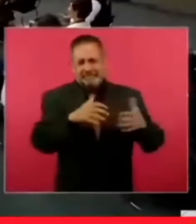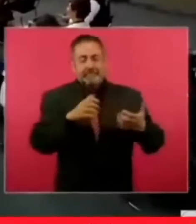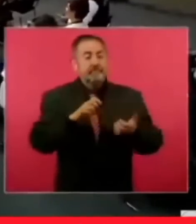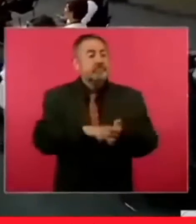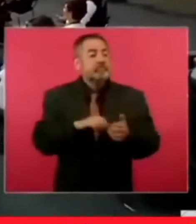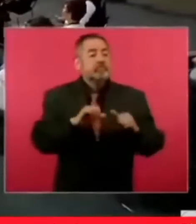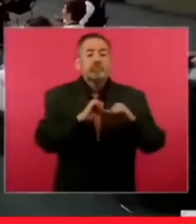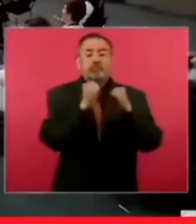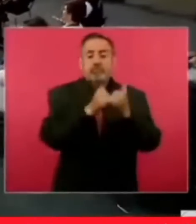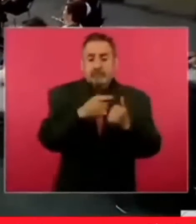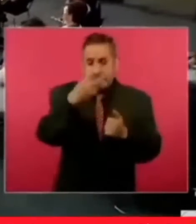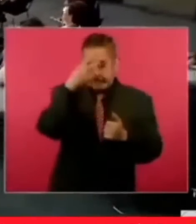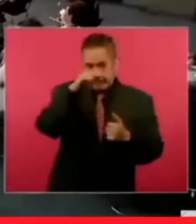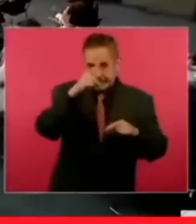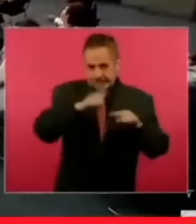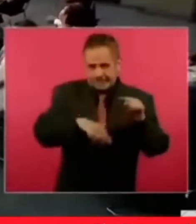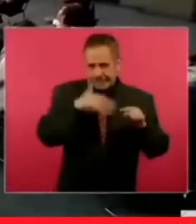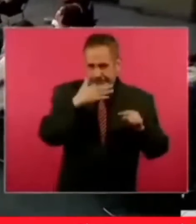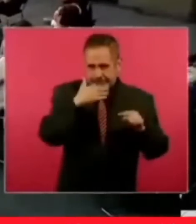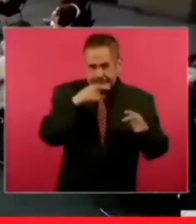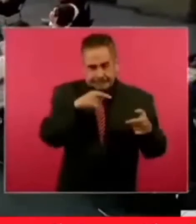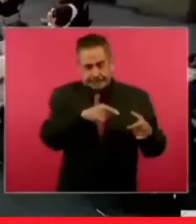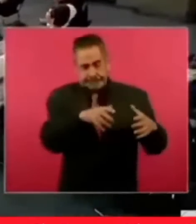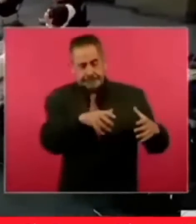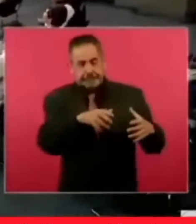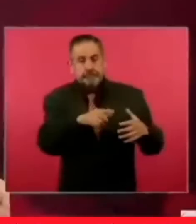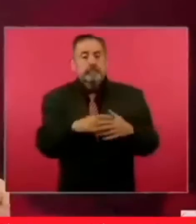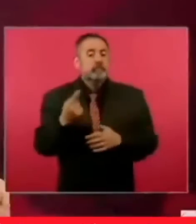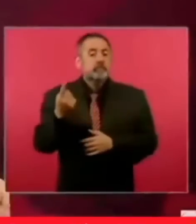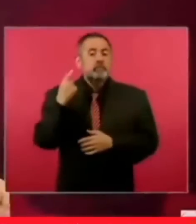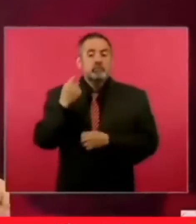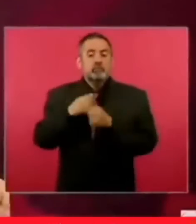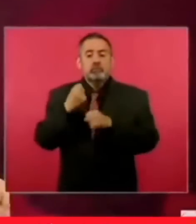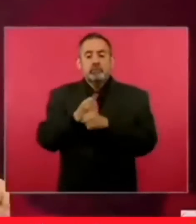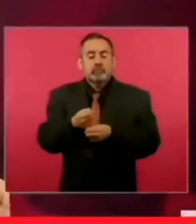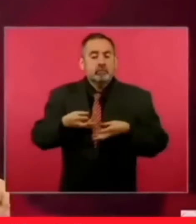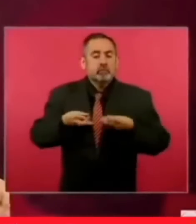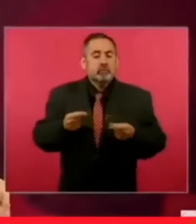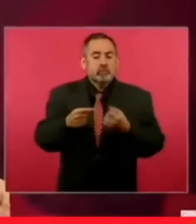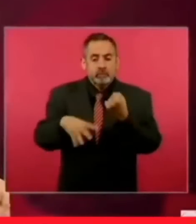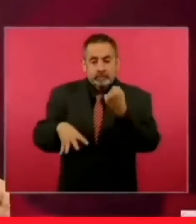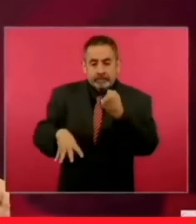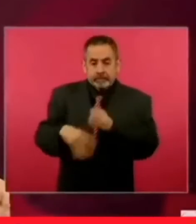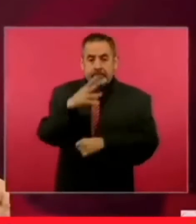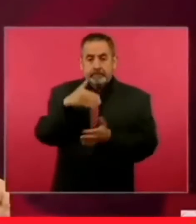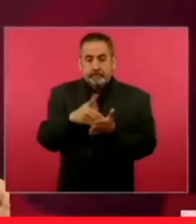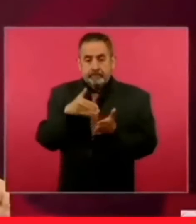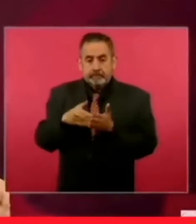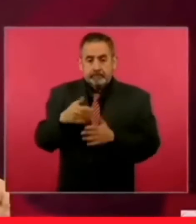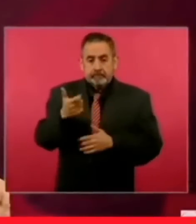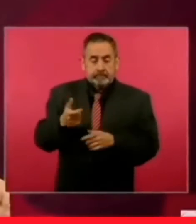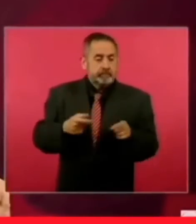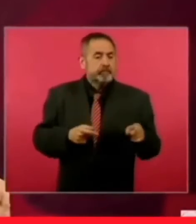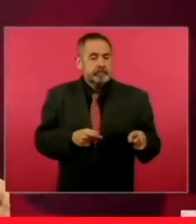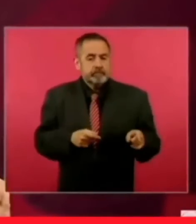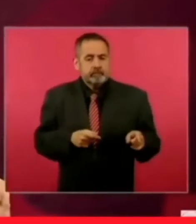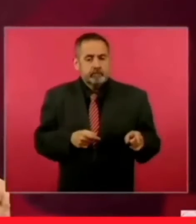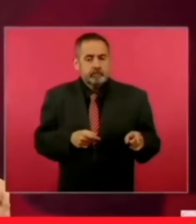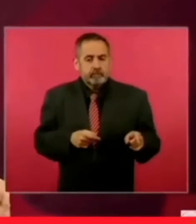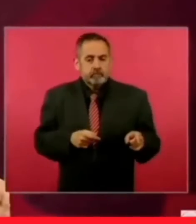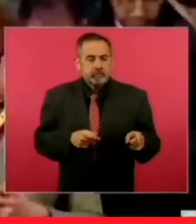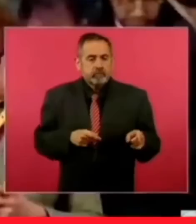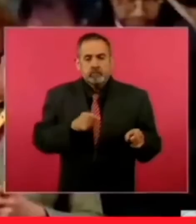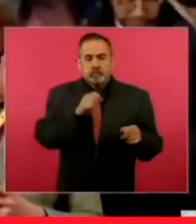caso de Mexicanos contra la Corrupción e Impunidad. El año pasado gastaron más de 14 millones de pesos en